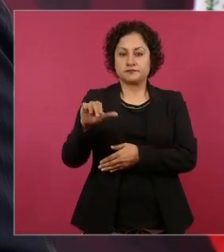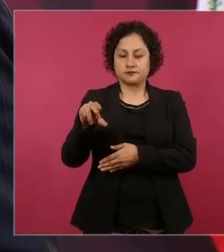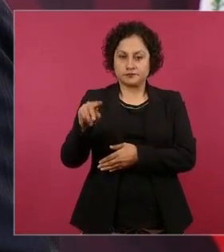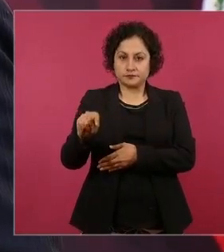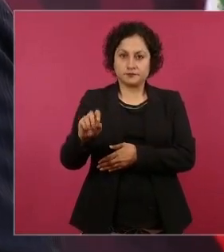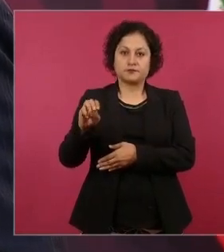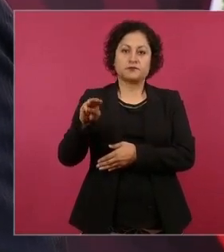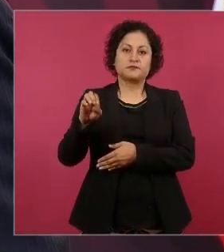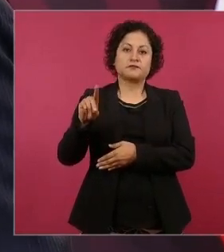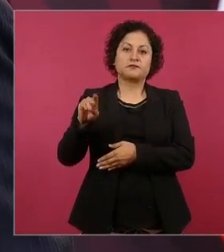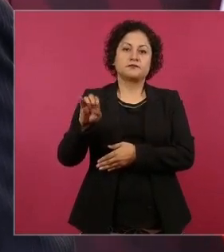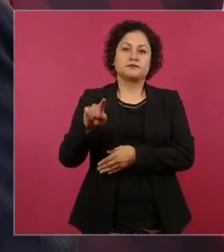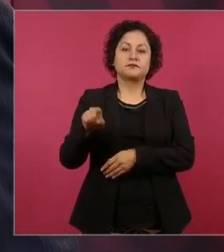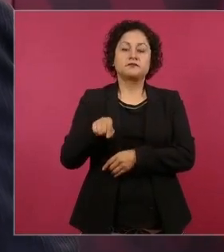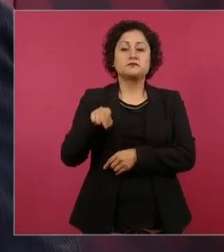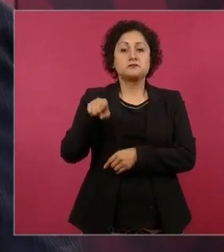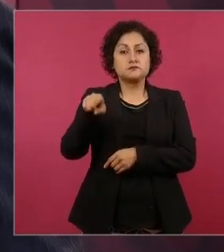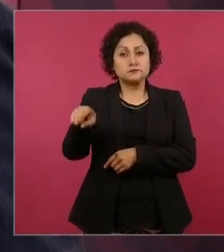periodista y fundador